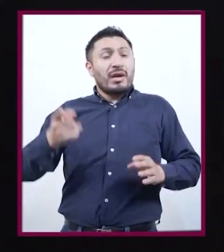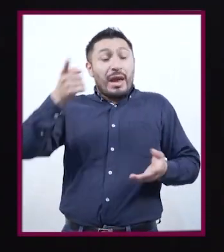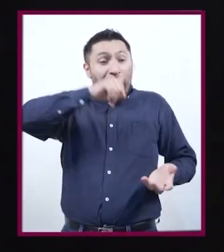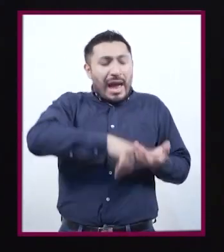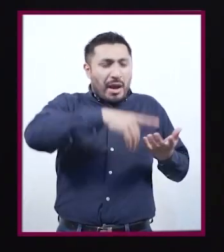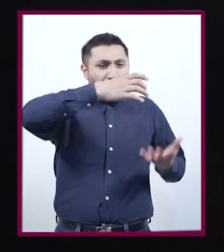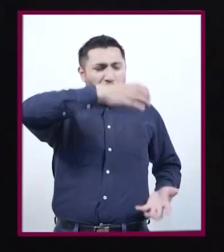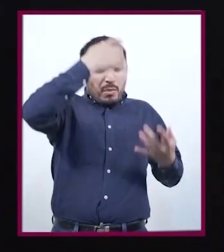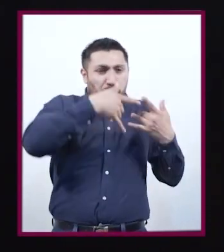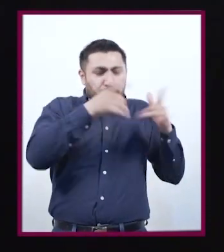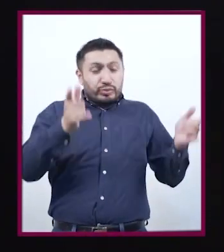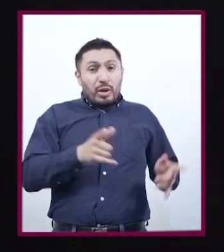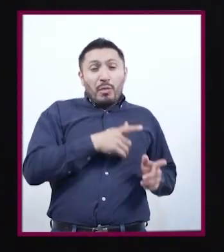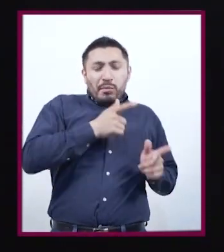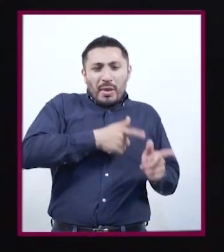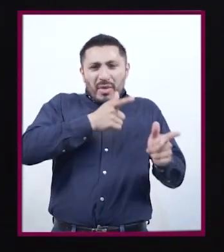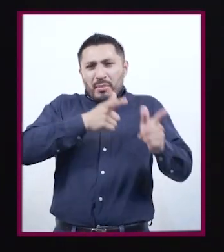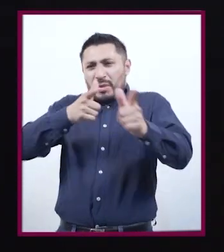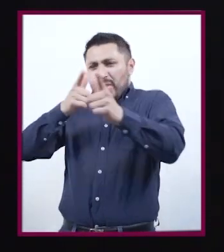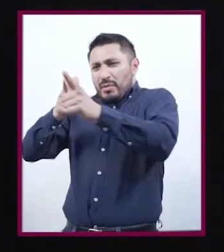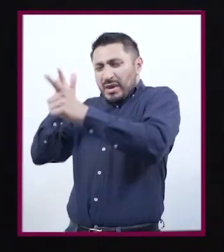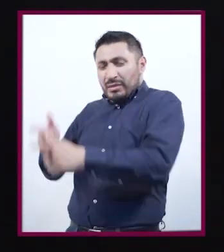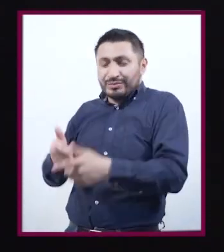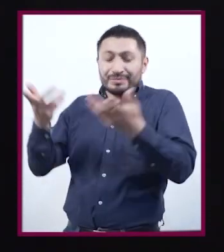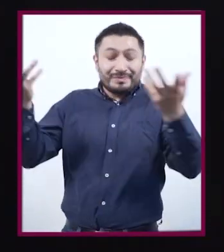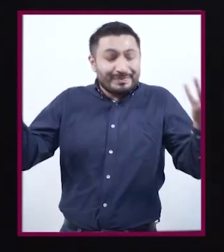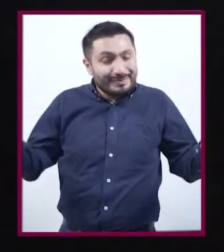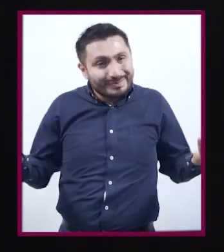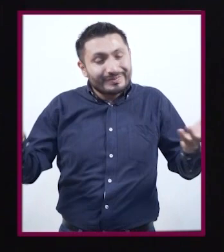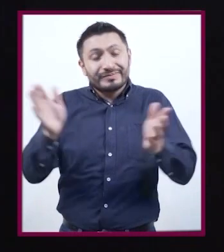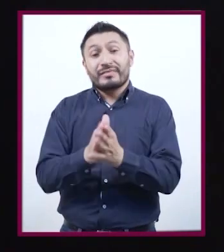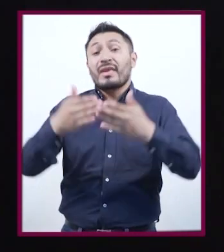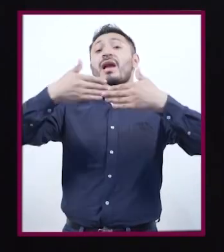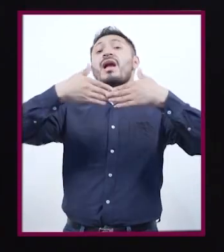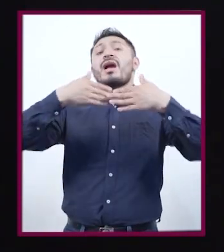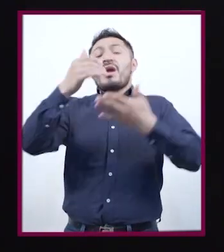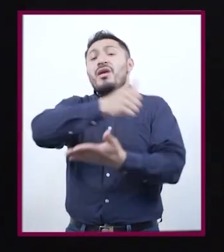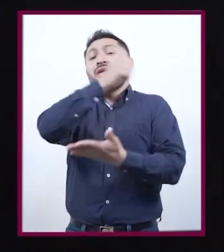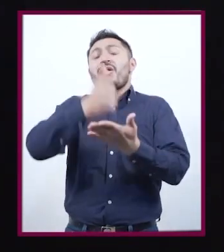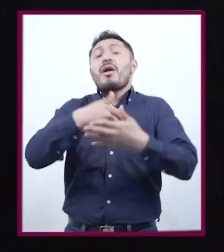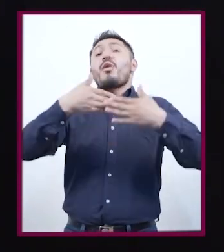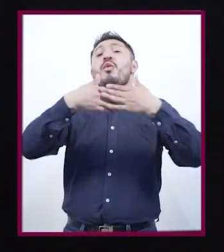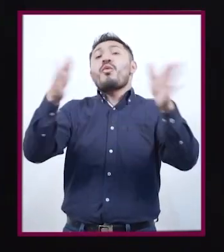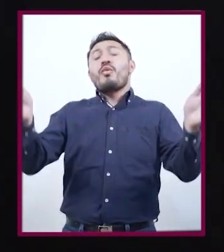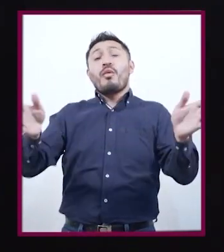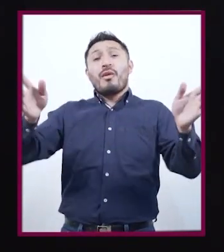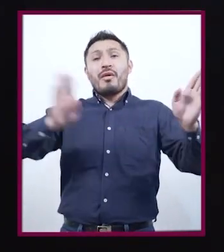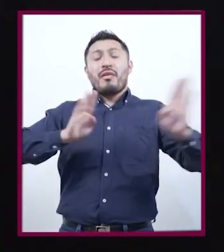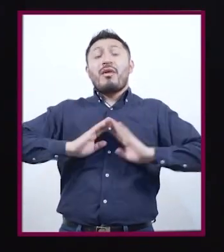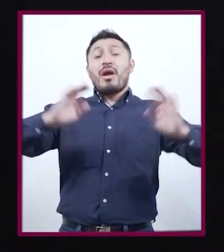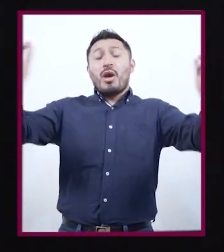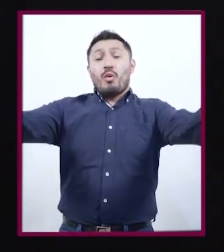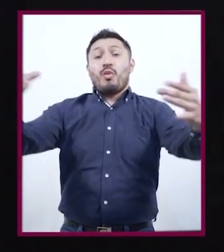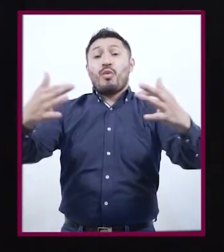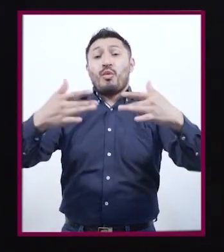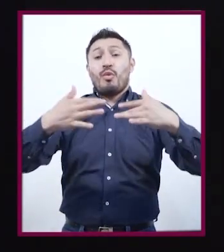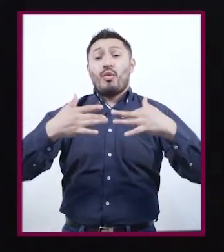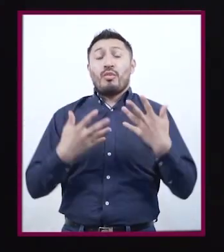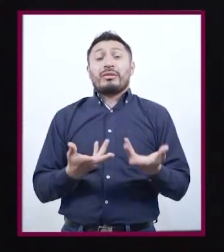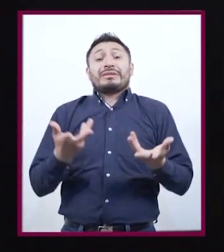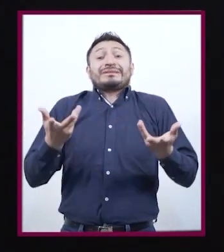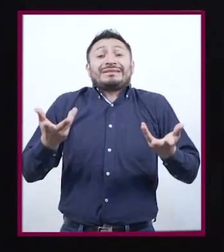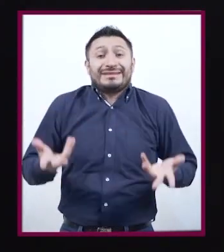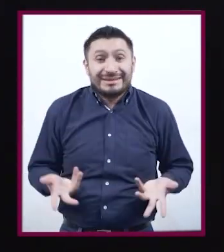de guerreros salieron del caballo, mataron a los centinelas y abrieron las puertas de la ciudad para permitir la entrada de su ejército, lo